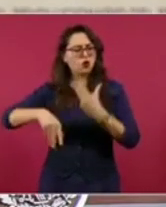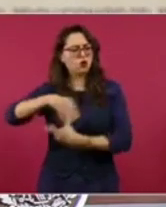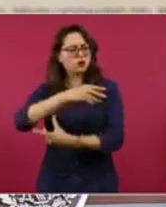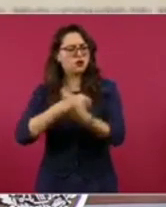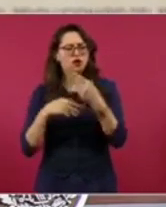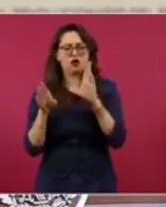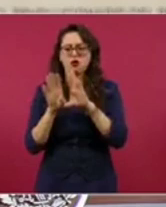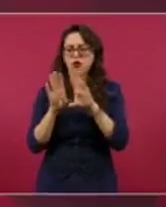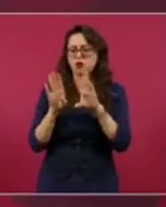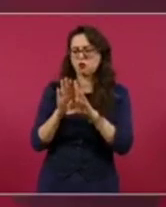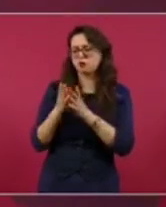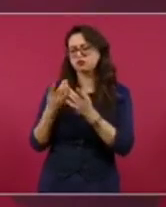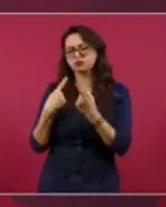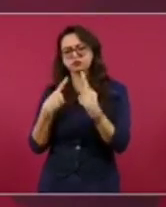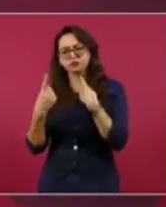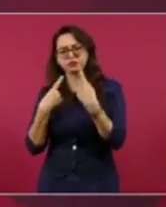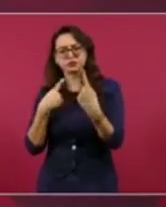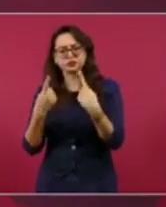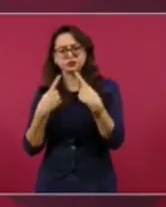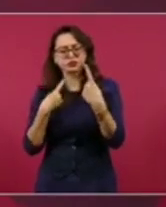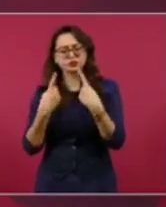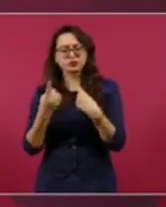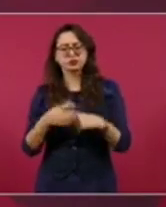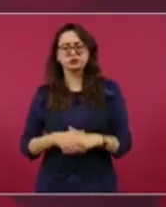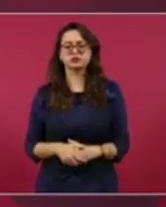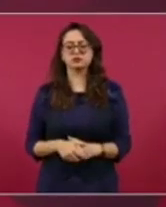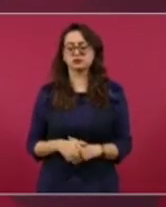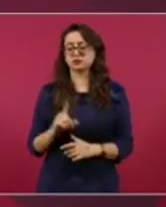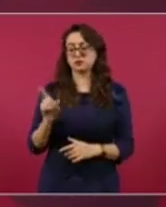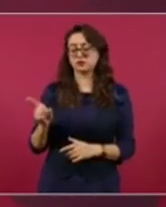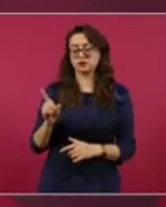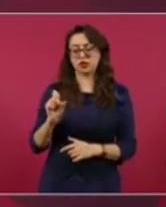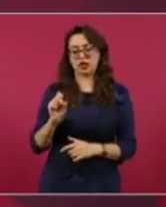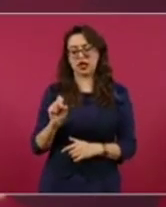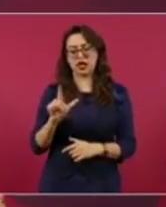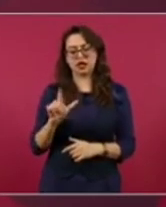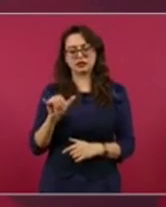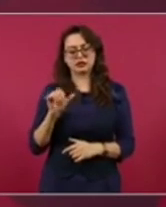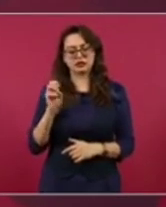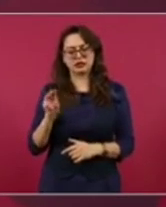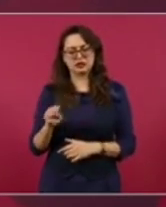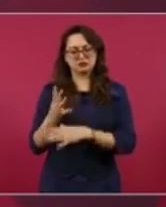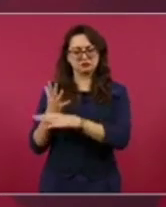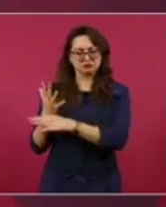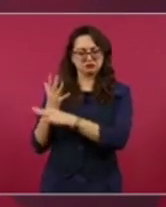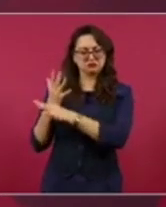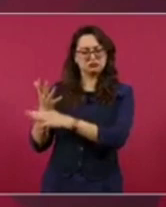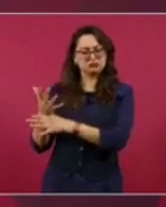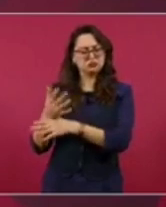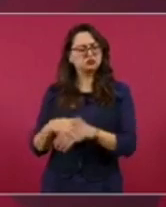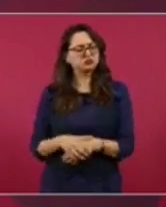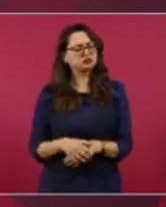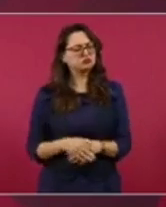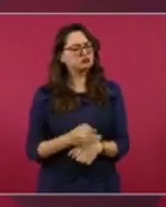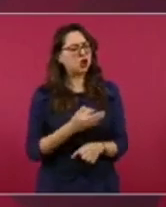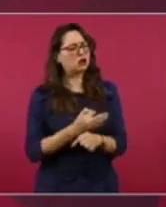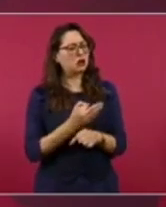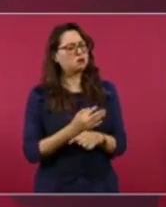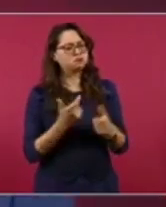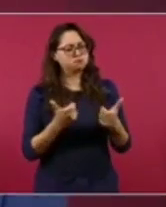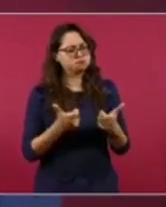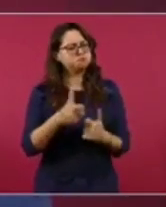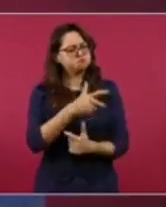que se está viviendo un buen momento para la inversión en